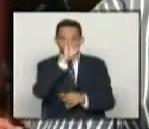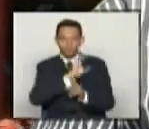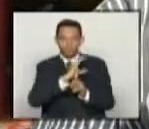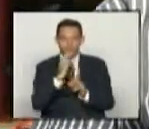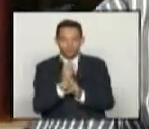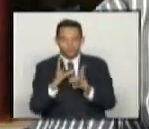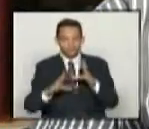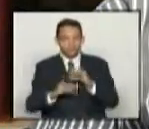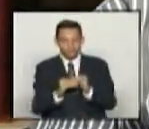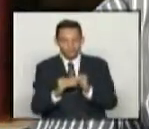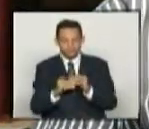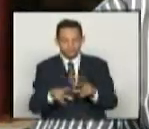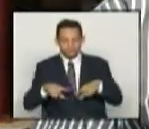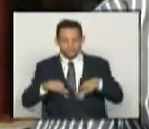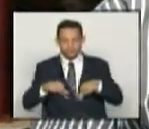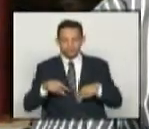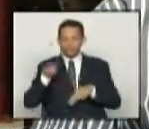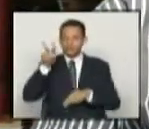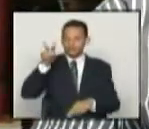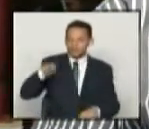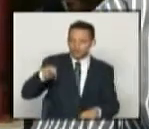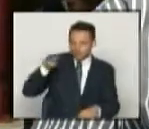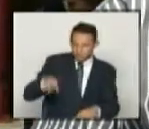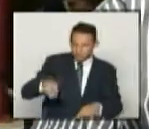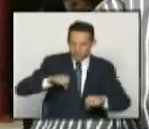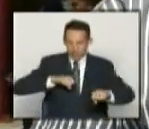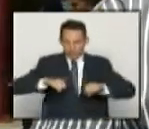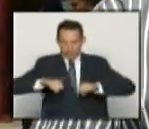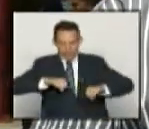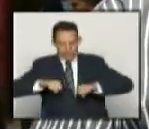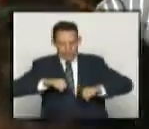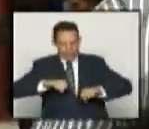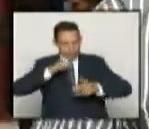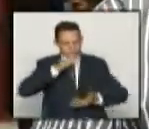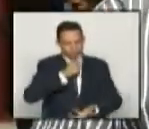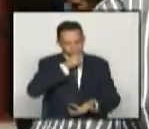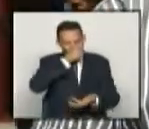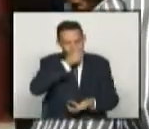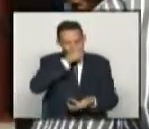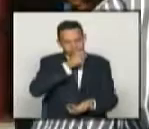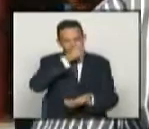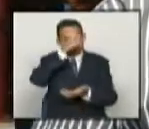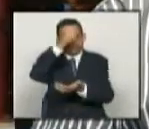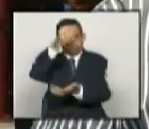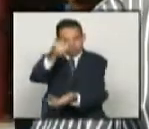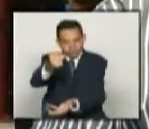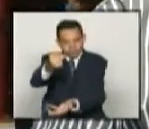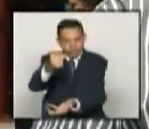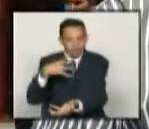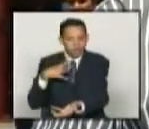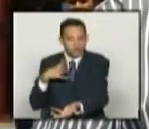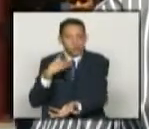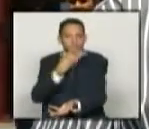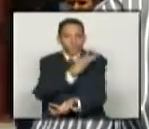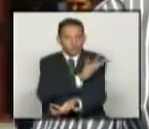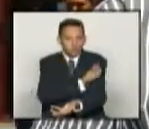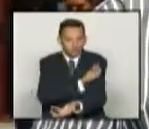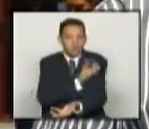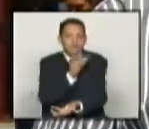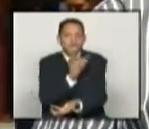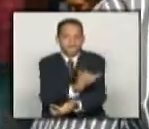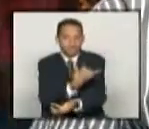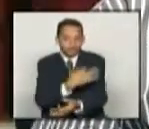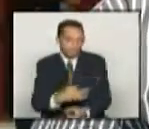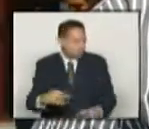está programado en unos 2 meses el combo de gestión del riesgo. Entonces yo pienso que nosotros en ese sentido pues